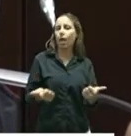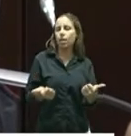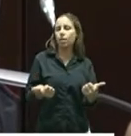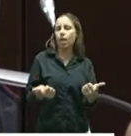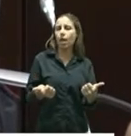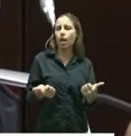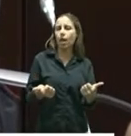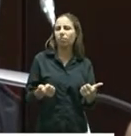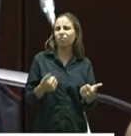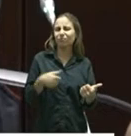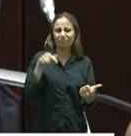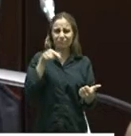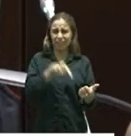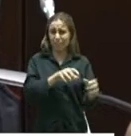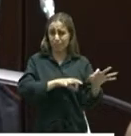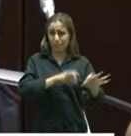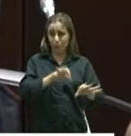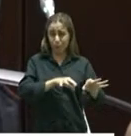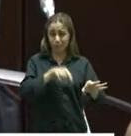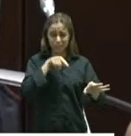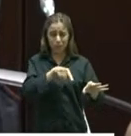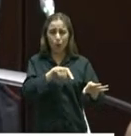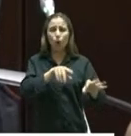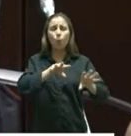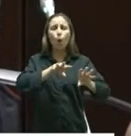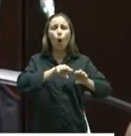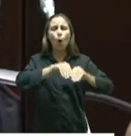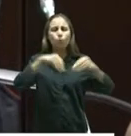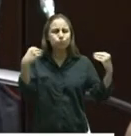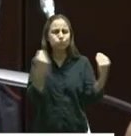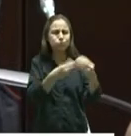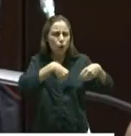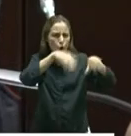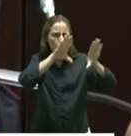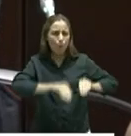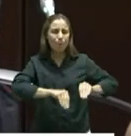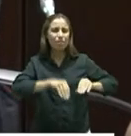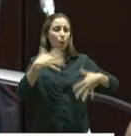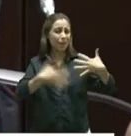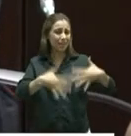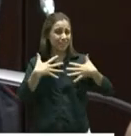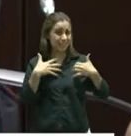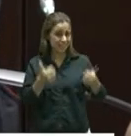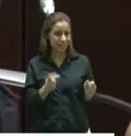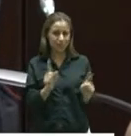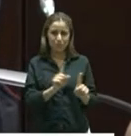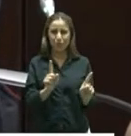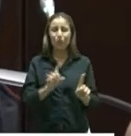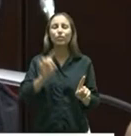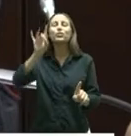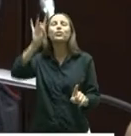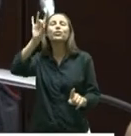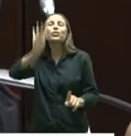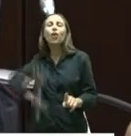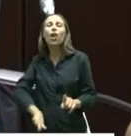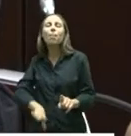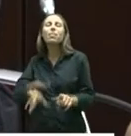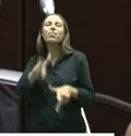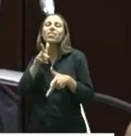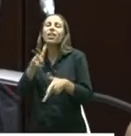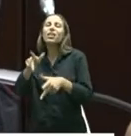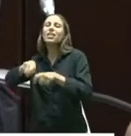eh este proyecto no está abordando de Conjunto el problema de emergencia sanitaria solamente es crisis de abastecimiento